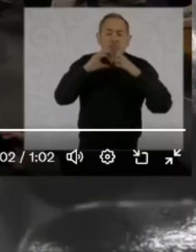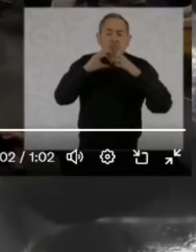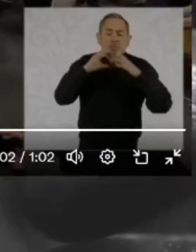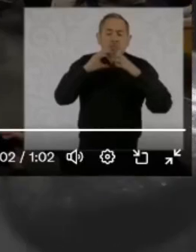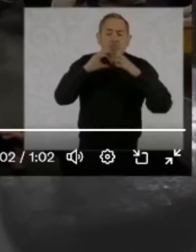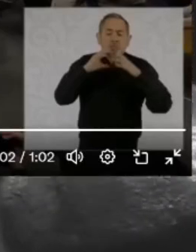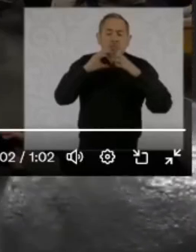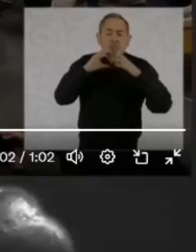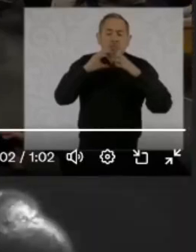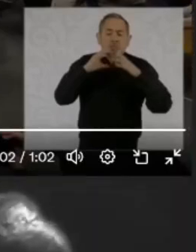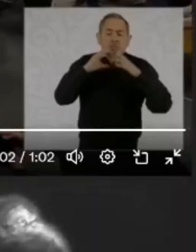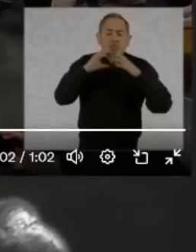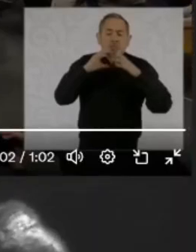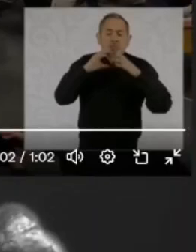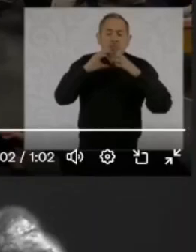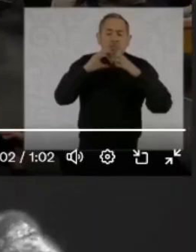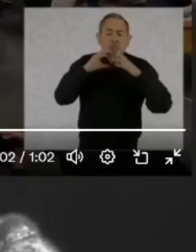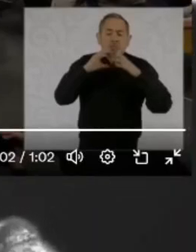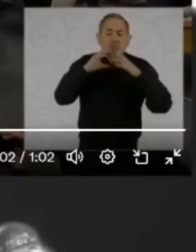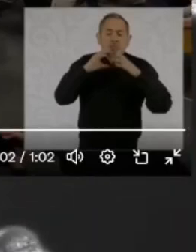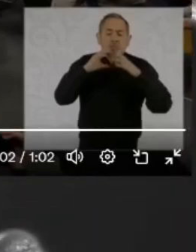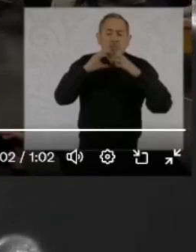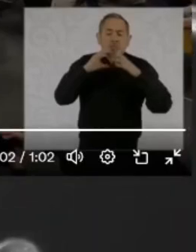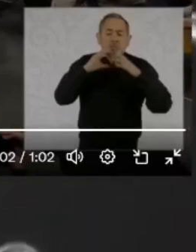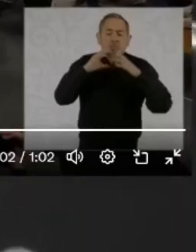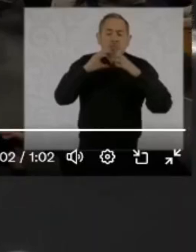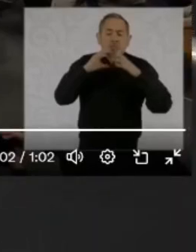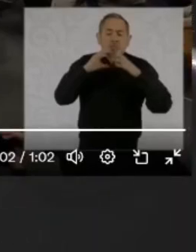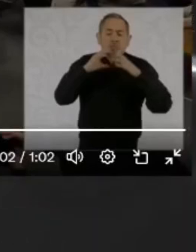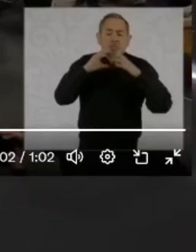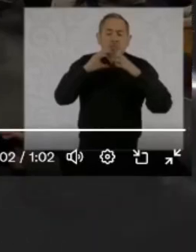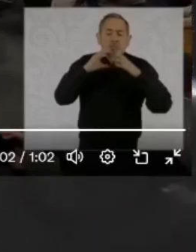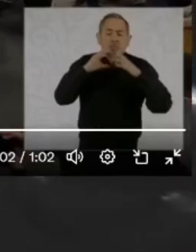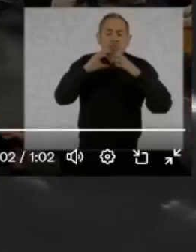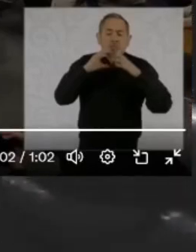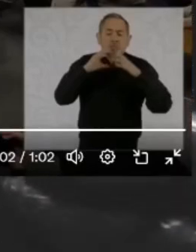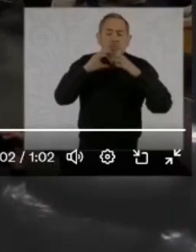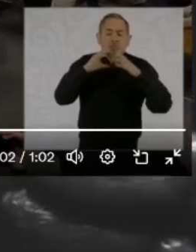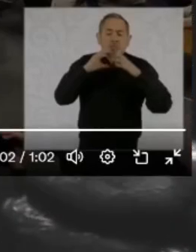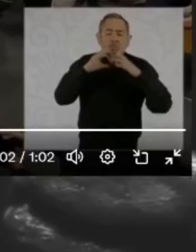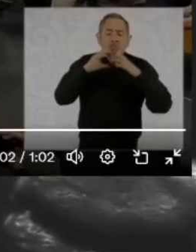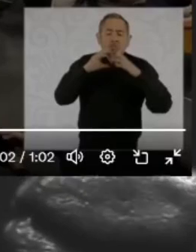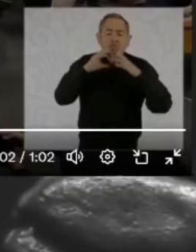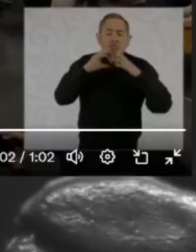acabaran embarazadas o que estudiaran algo por el estilo. Tenía 3 hijas.